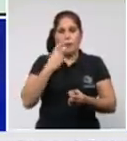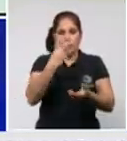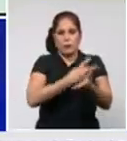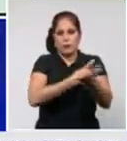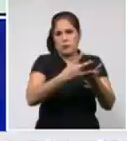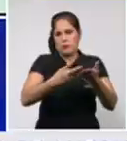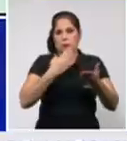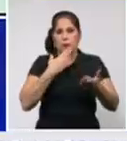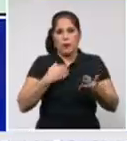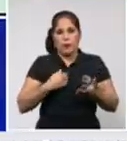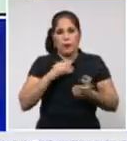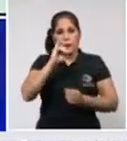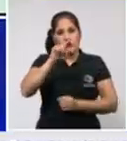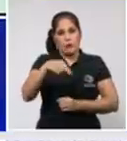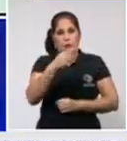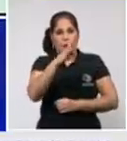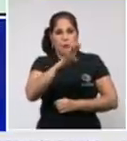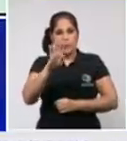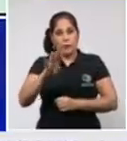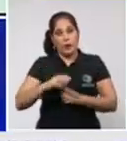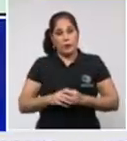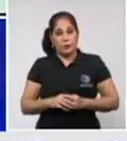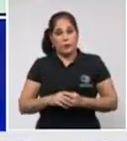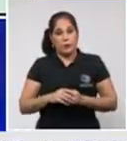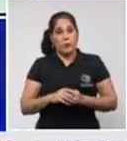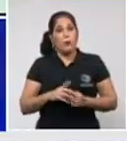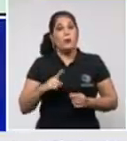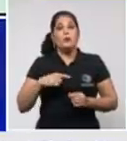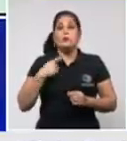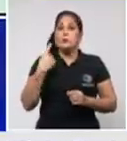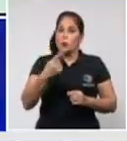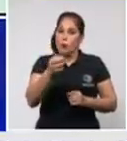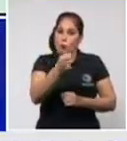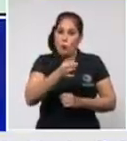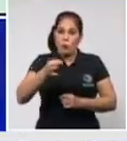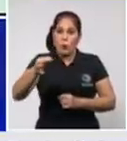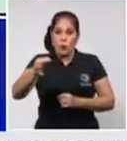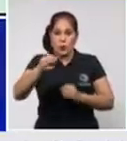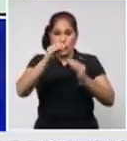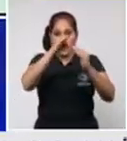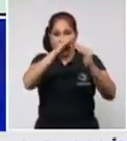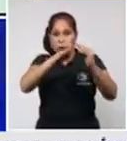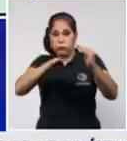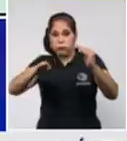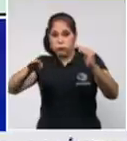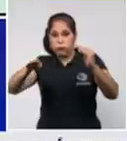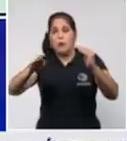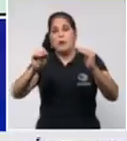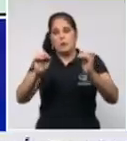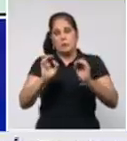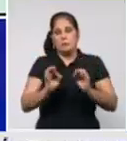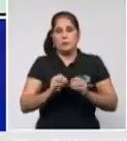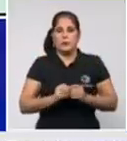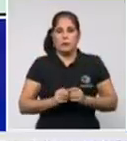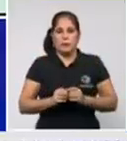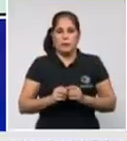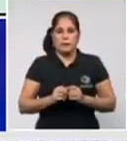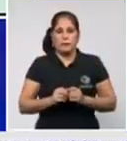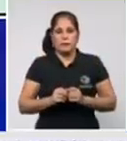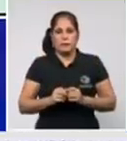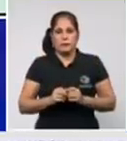de 6,44, y todos estos son municipios que están por encima de la tasa de nuestro